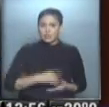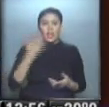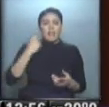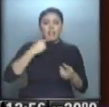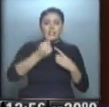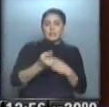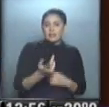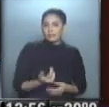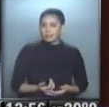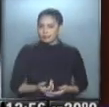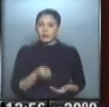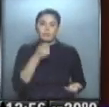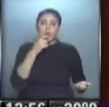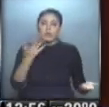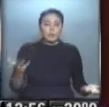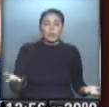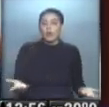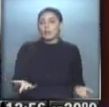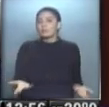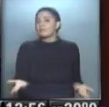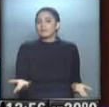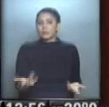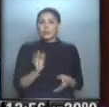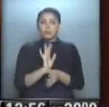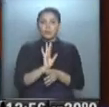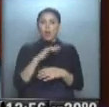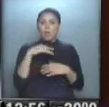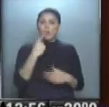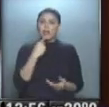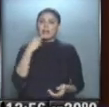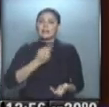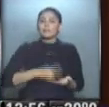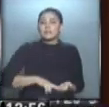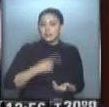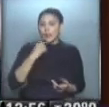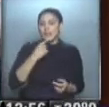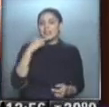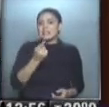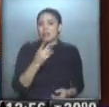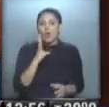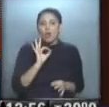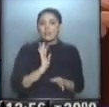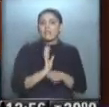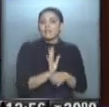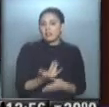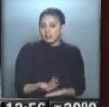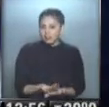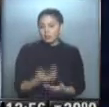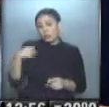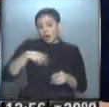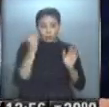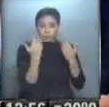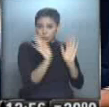dicho como una suerte de réplica de lo que dijo el anterior. Así que pueden ir preparando